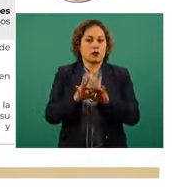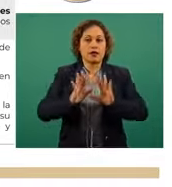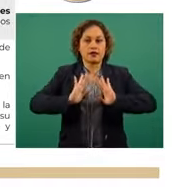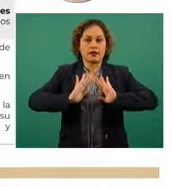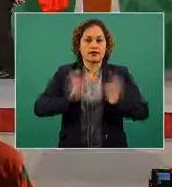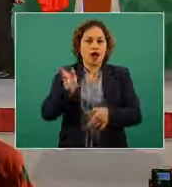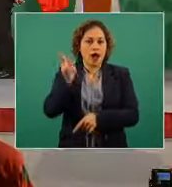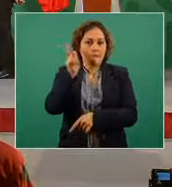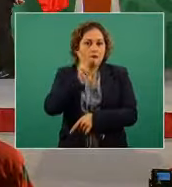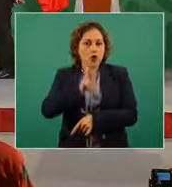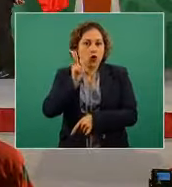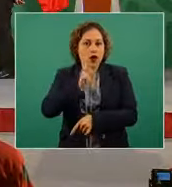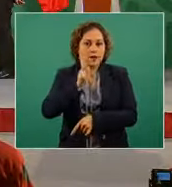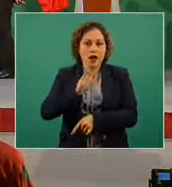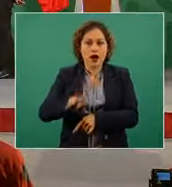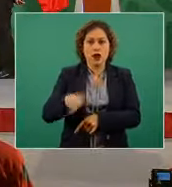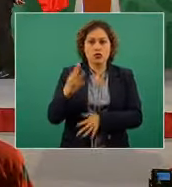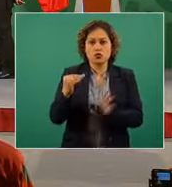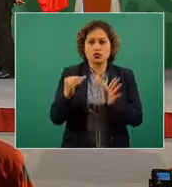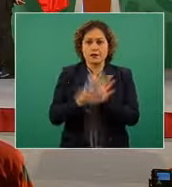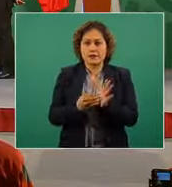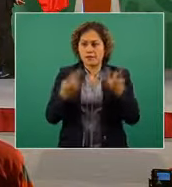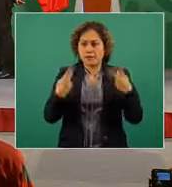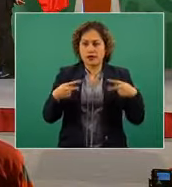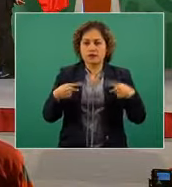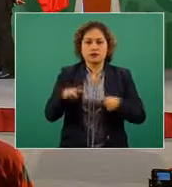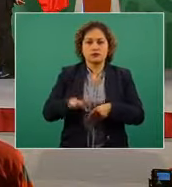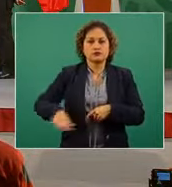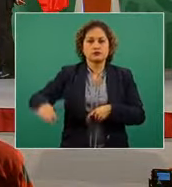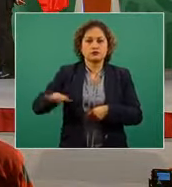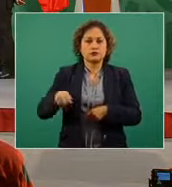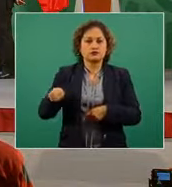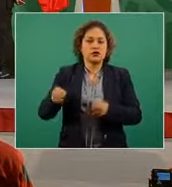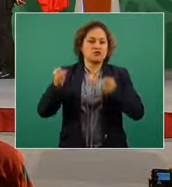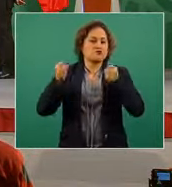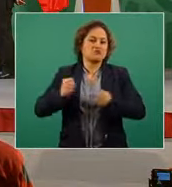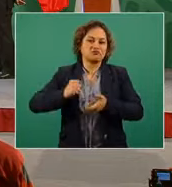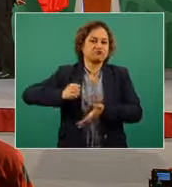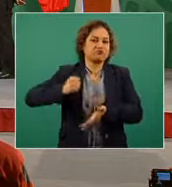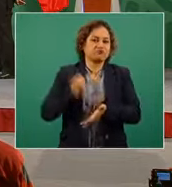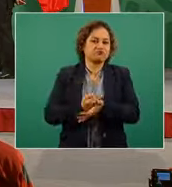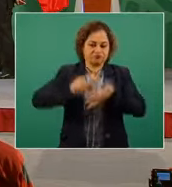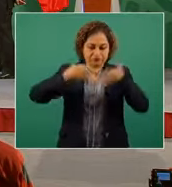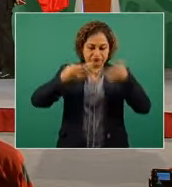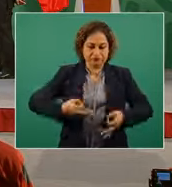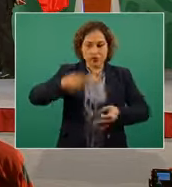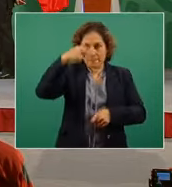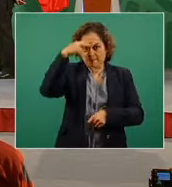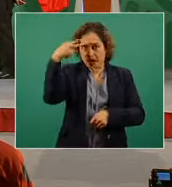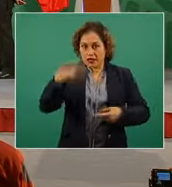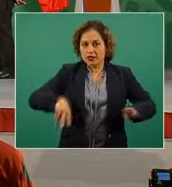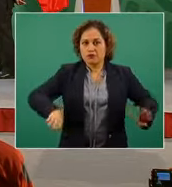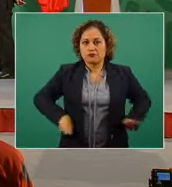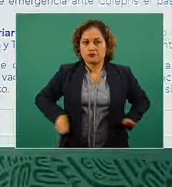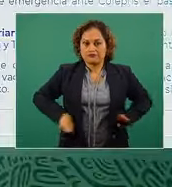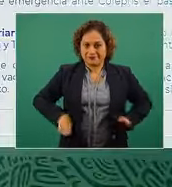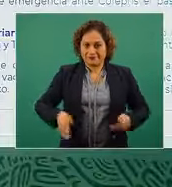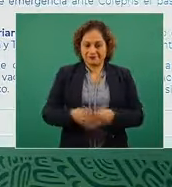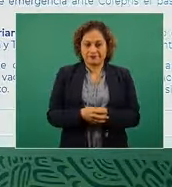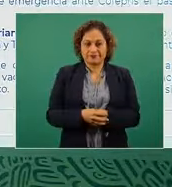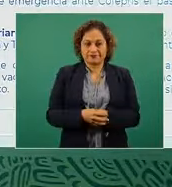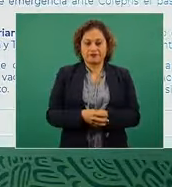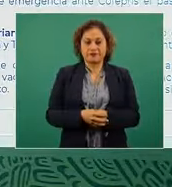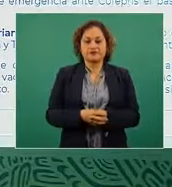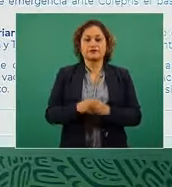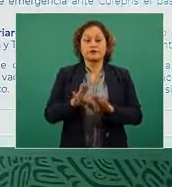14.425, con lo cual estaremos seguros si esta vacuna funciona para nosotros en México. De recibir la autorización,